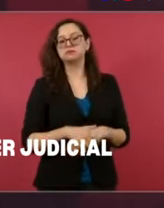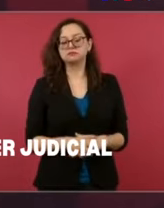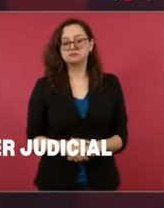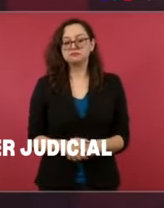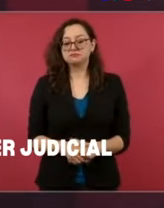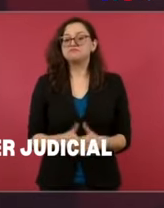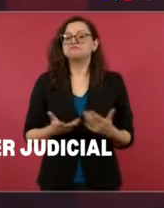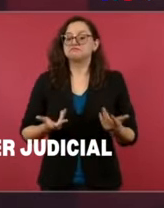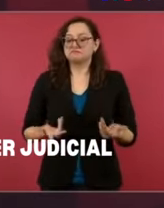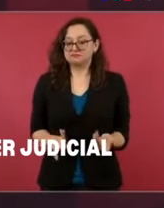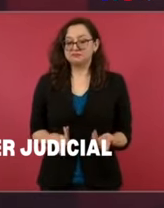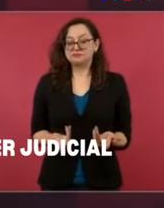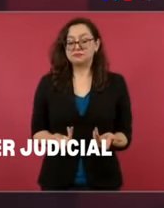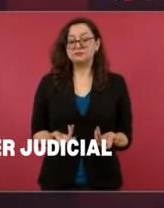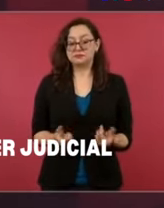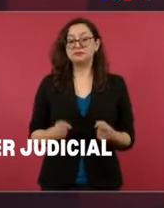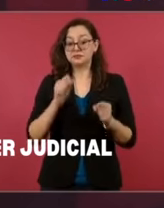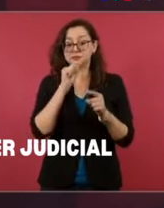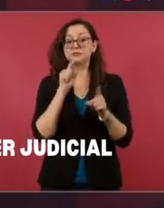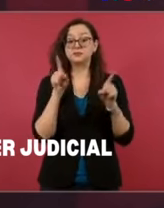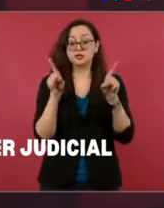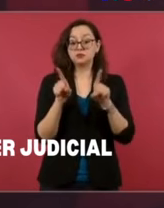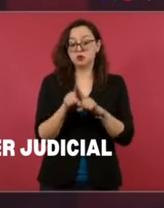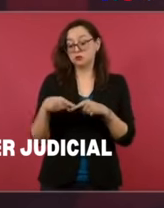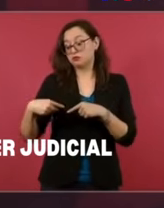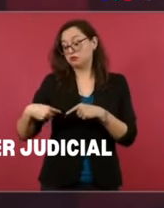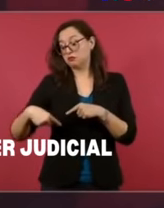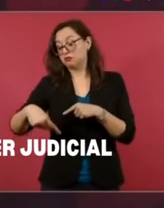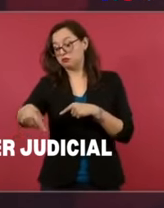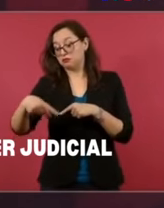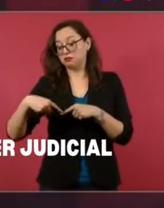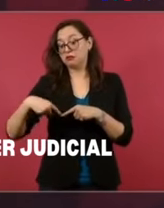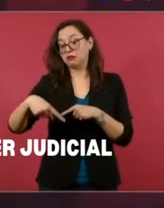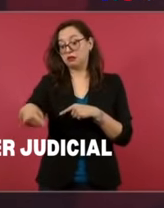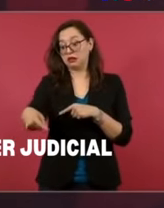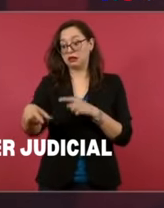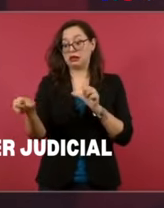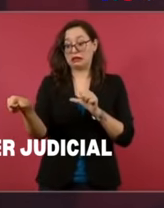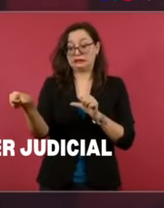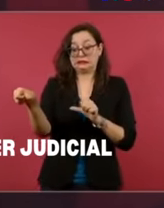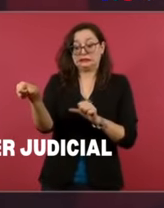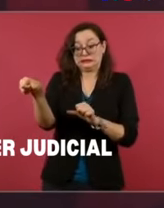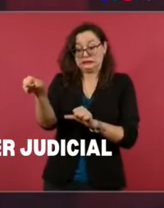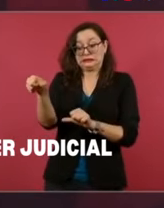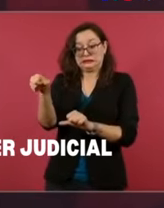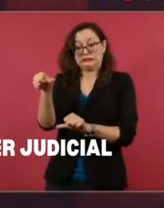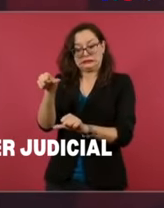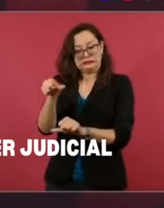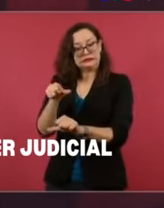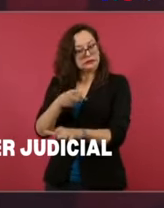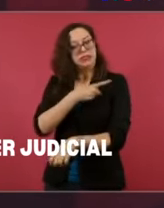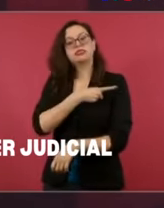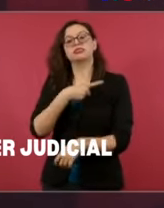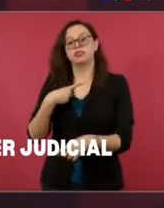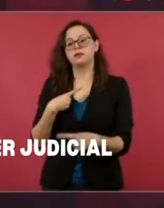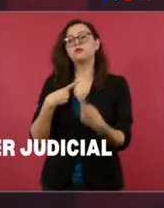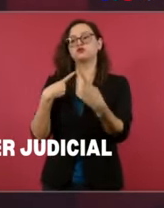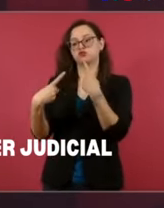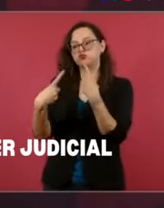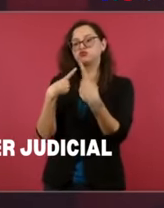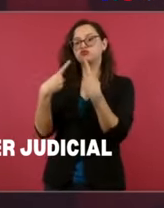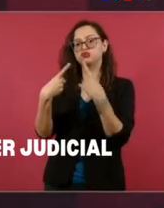este diálogo que tiene que abrirse durante estos meses previo al inicio del periodo de